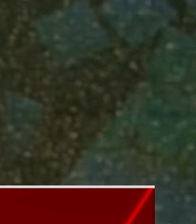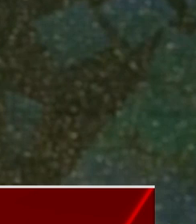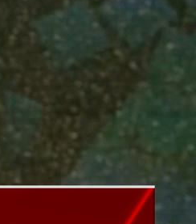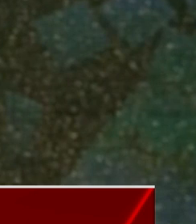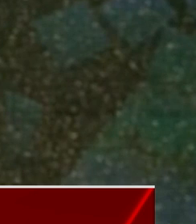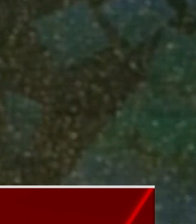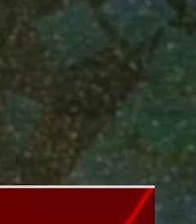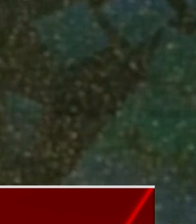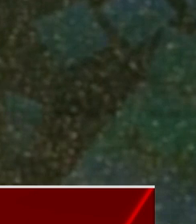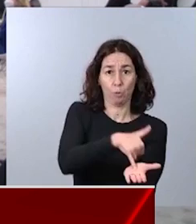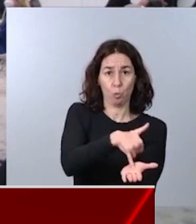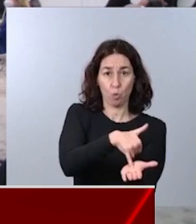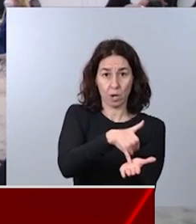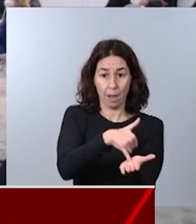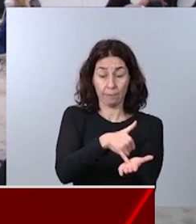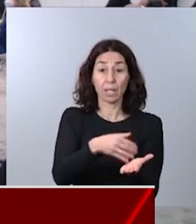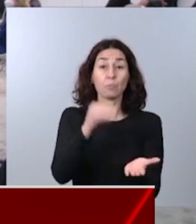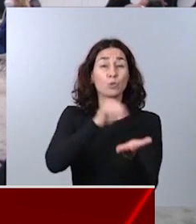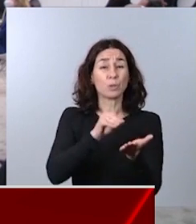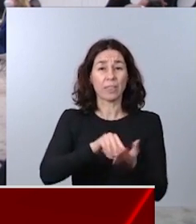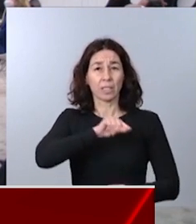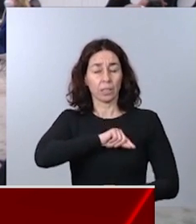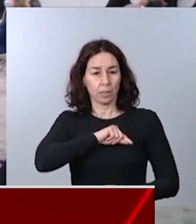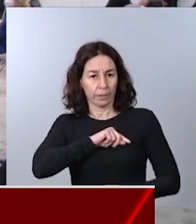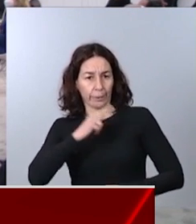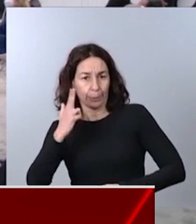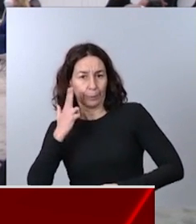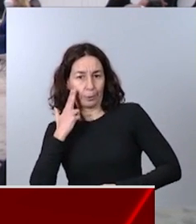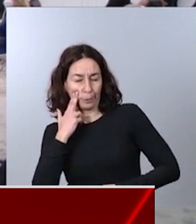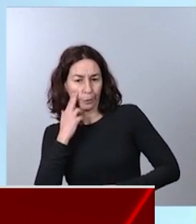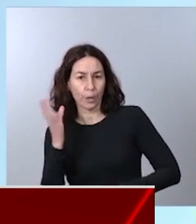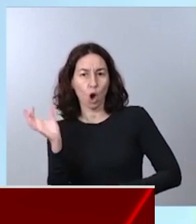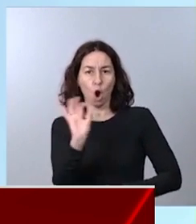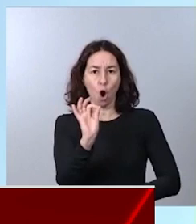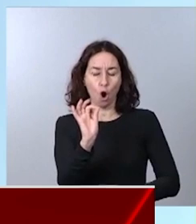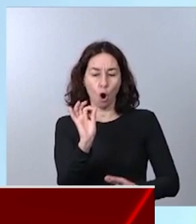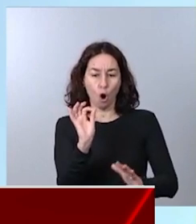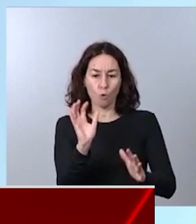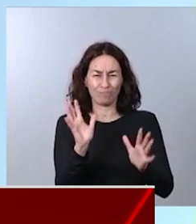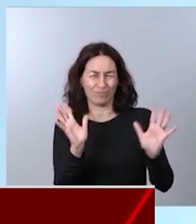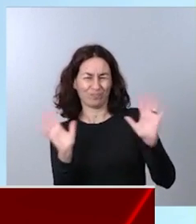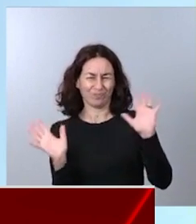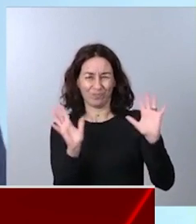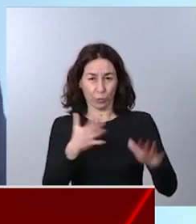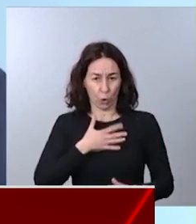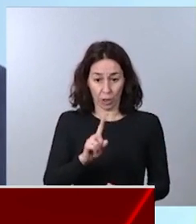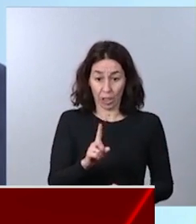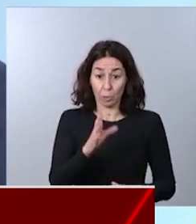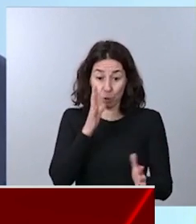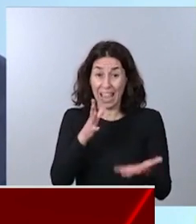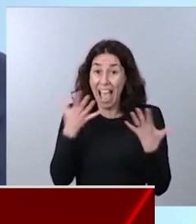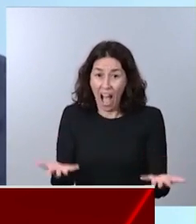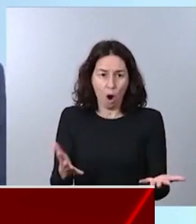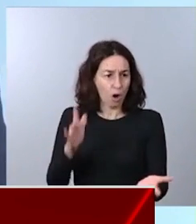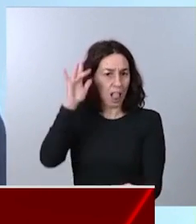Es decir, el empobrecimiento de varias generaciones, bueno, la ruina, mejor dicho, no el empobrecimiento, de varias generaciones